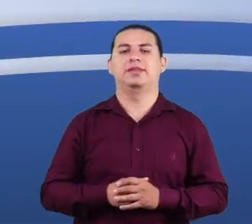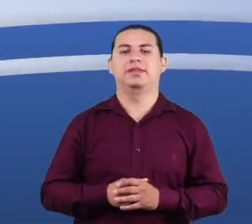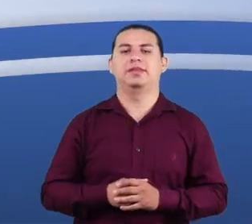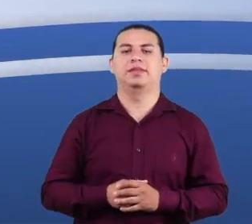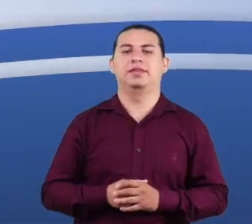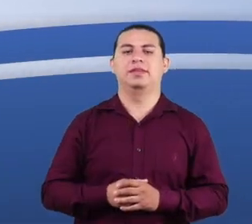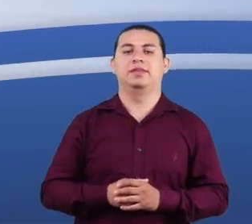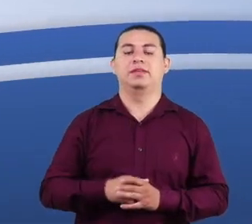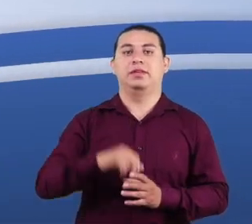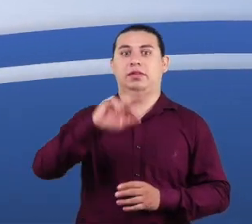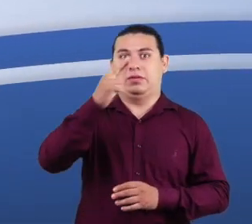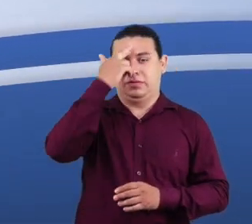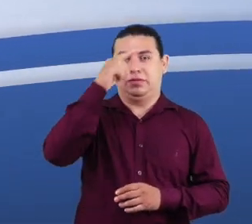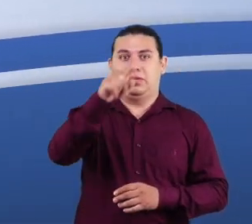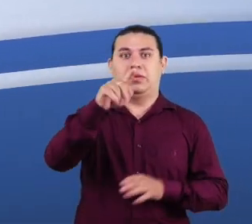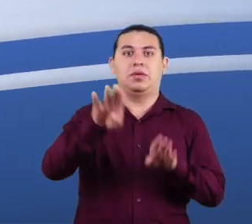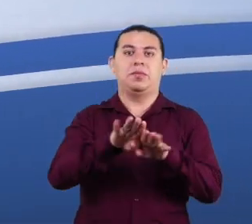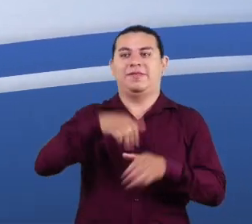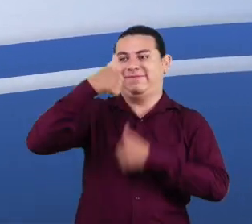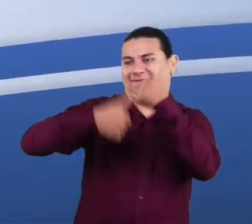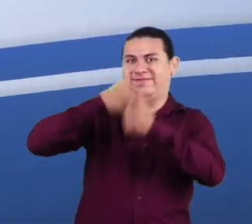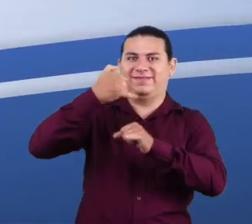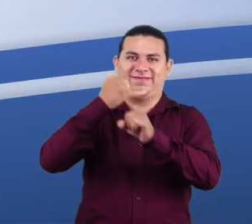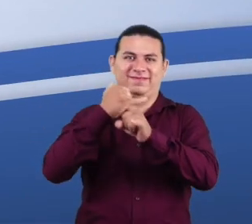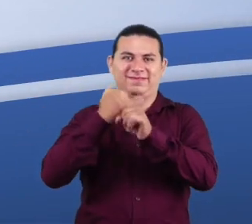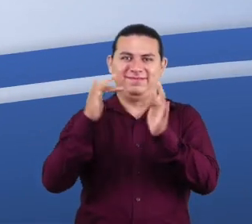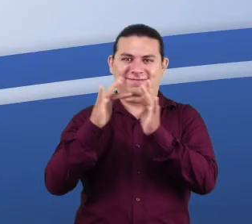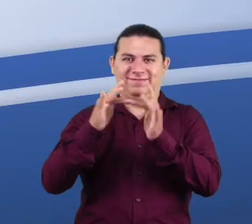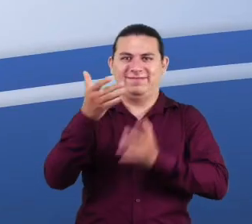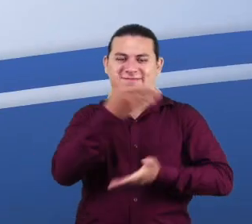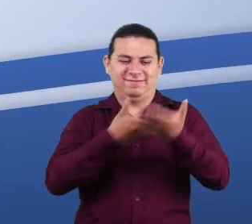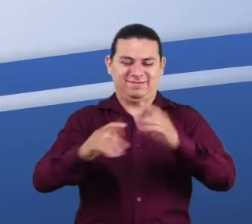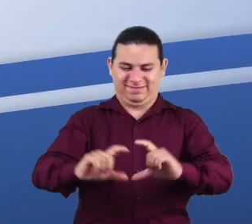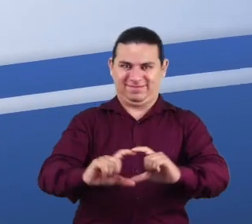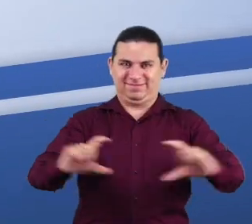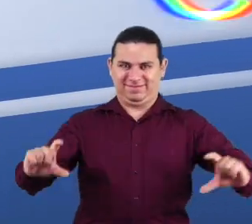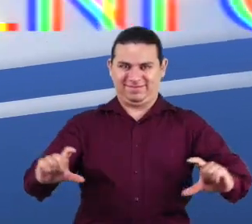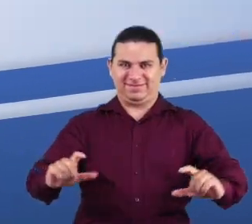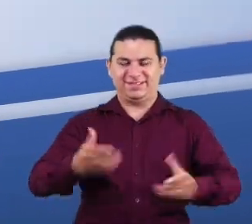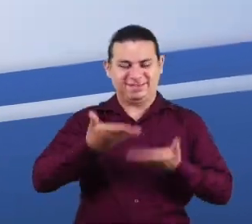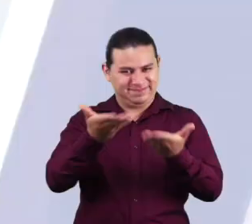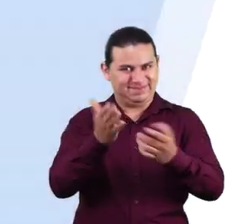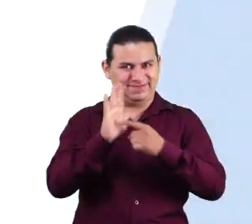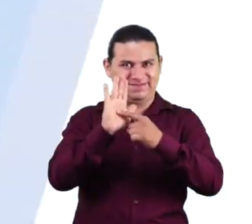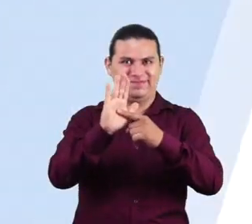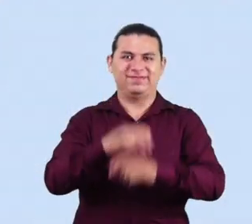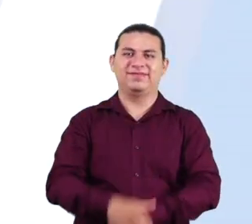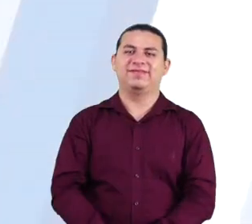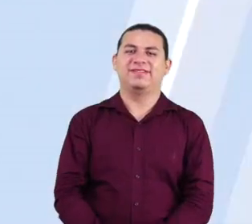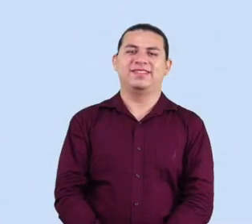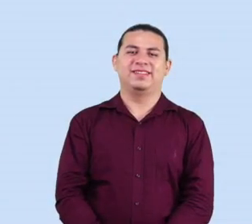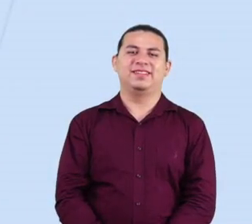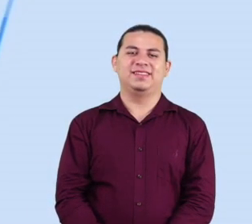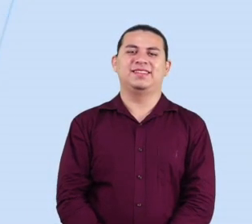Y recuerda darle like a nuestras redes sociales que te aparecen aquí abajo. ¡Comenzamos!